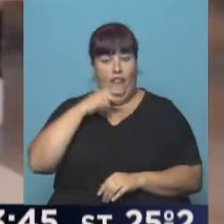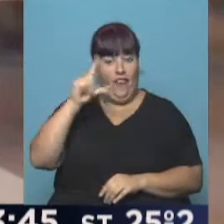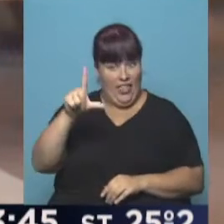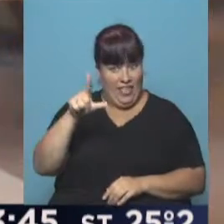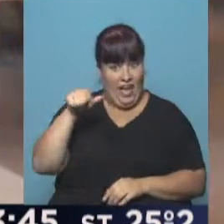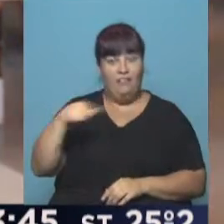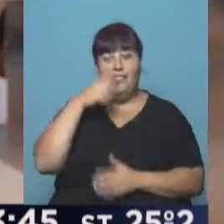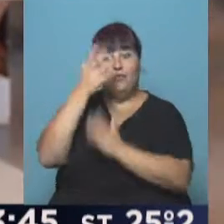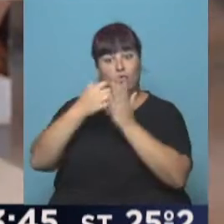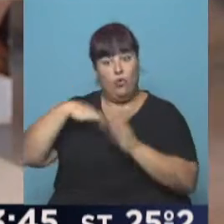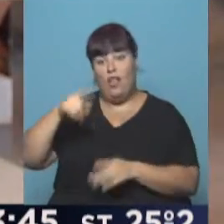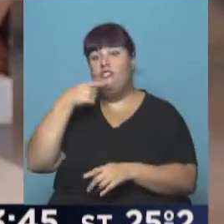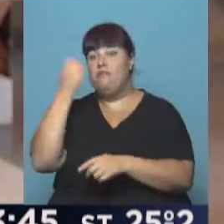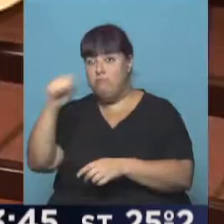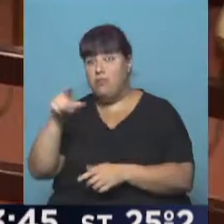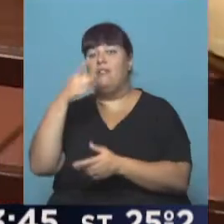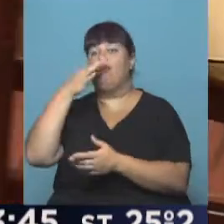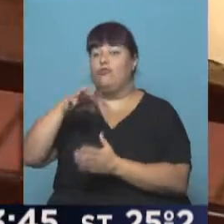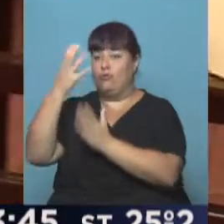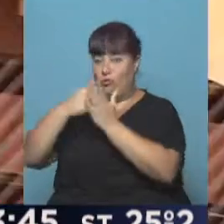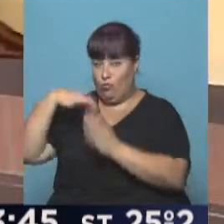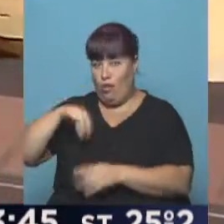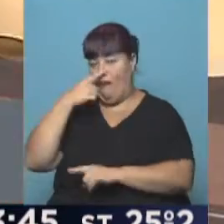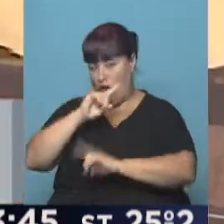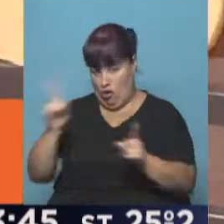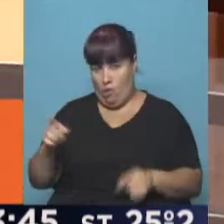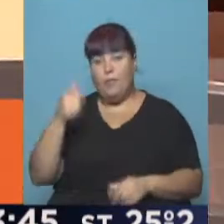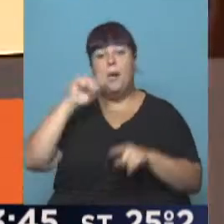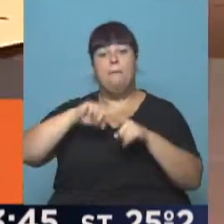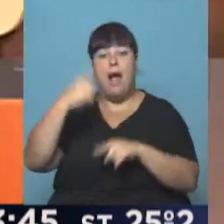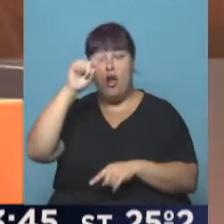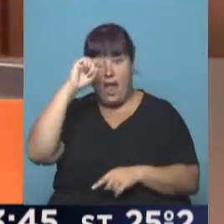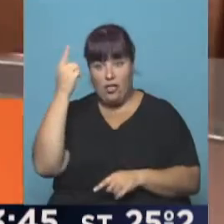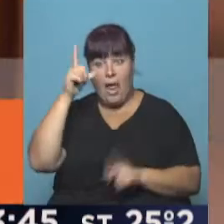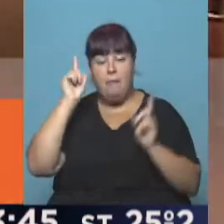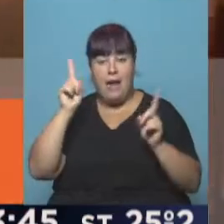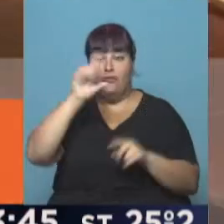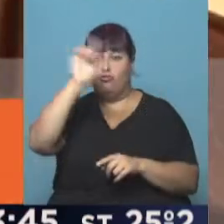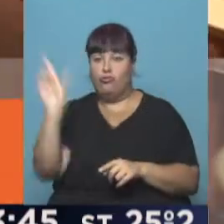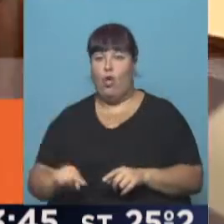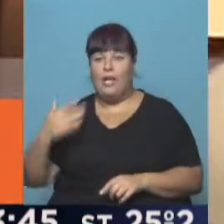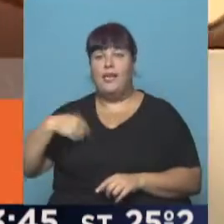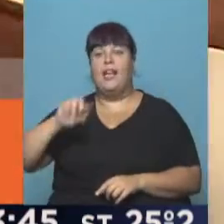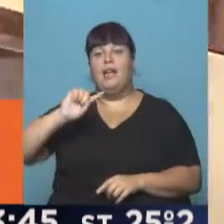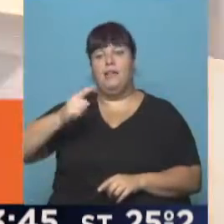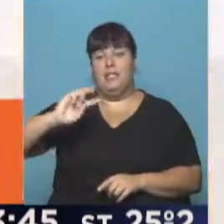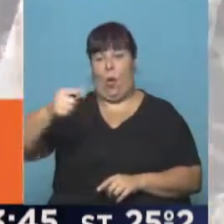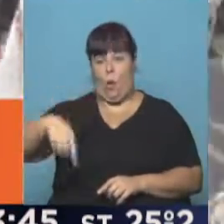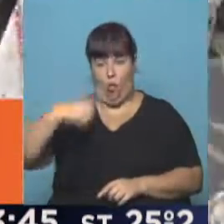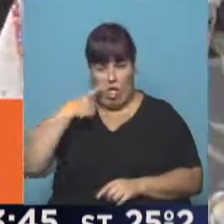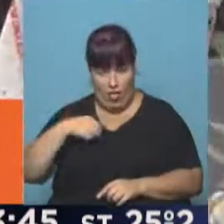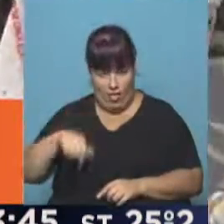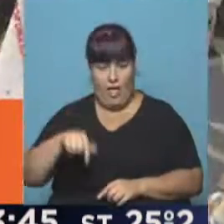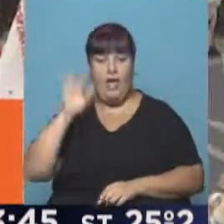bonaerense a los que nos van a trabajar del paro nacional docente se cumple en todo el país por segundo día consecutivo